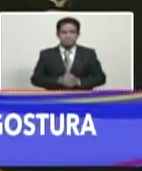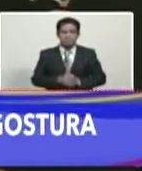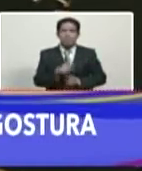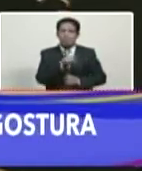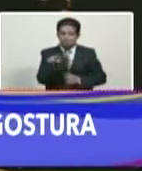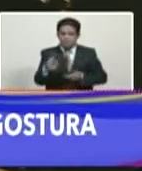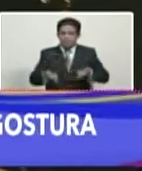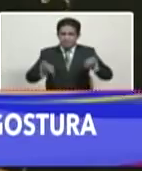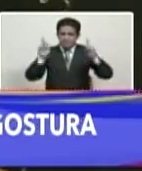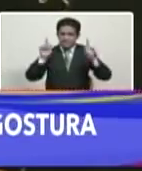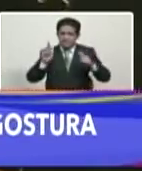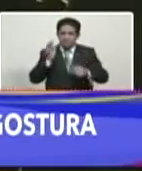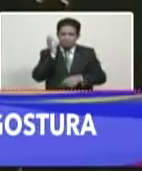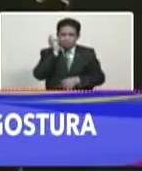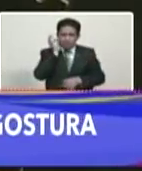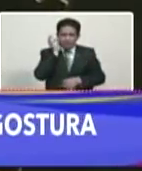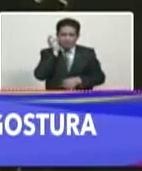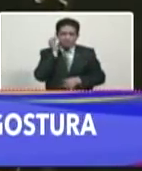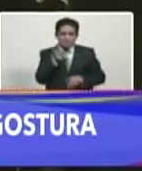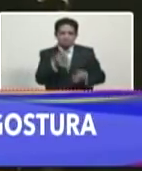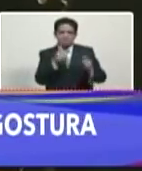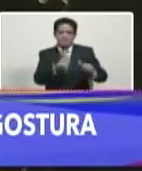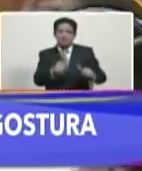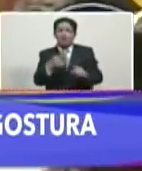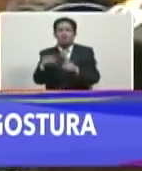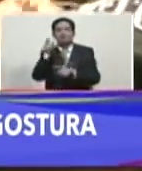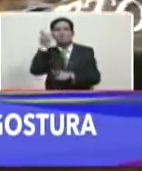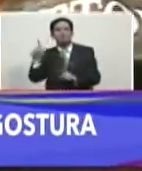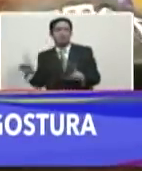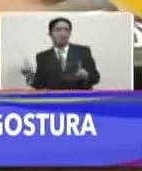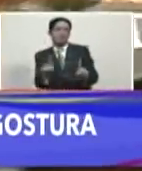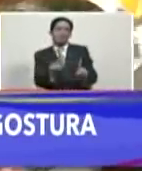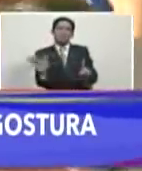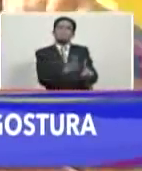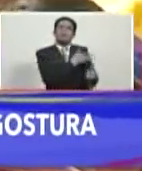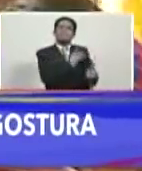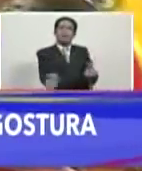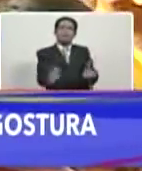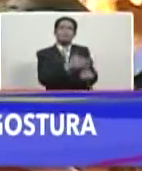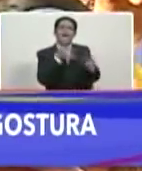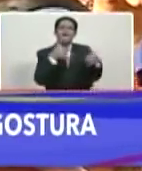¿Ustedes permitirían, mujer, que un hijo o una hija a alguien le hiciera daño?